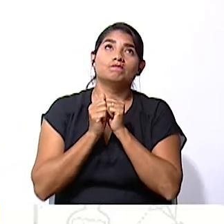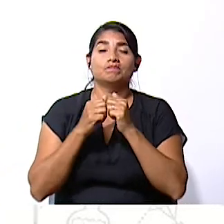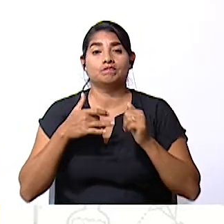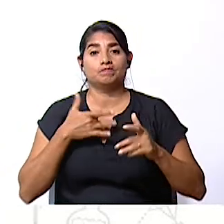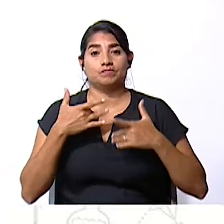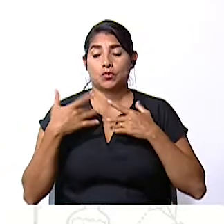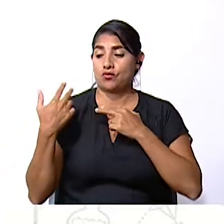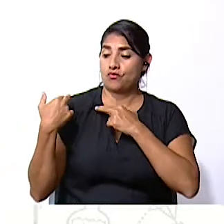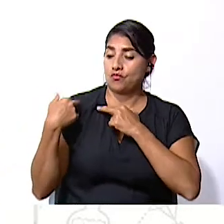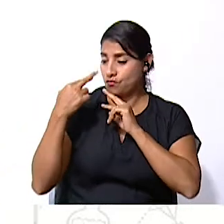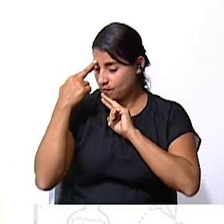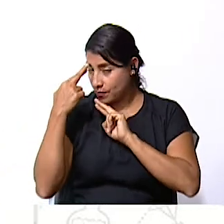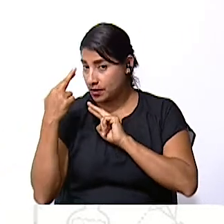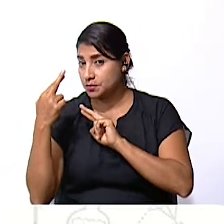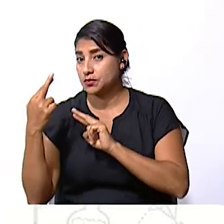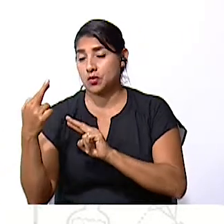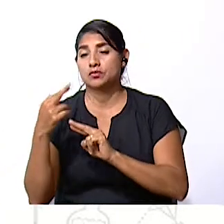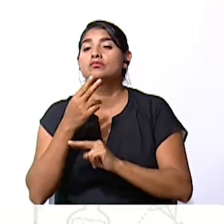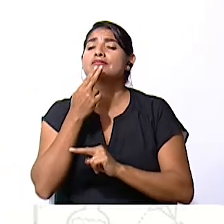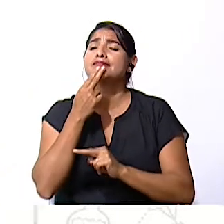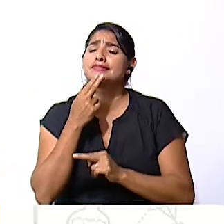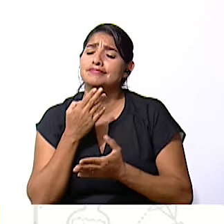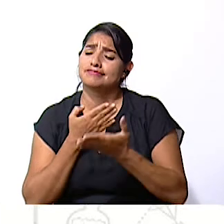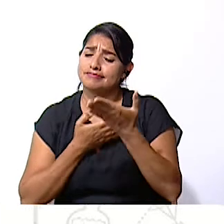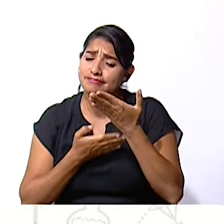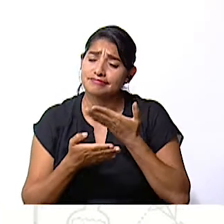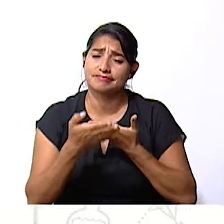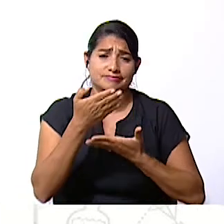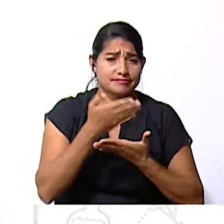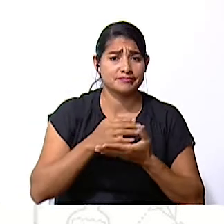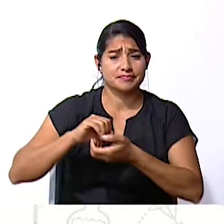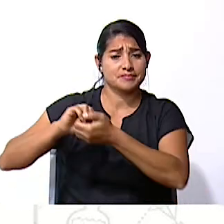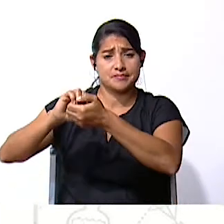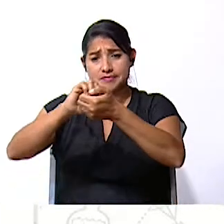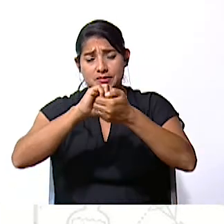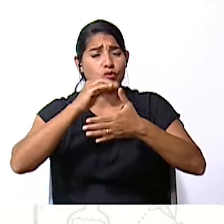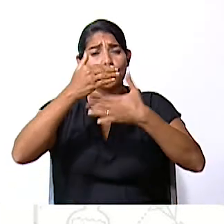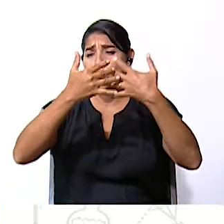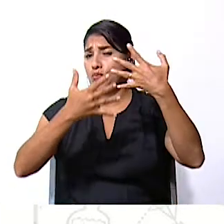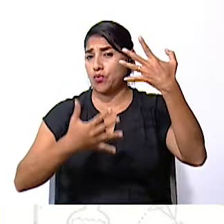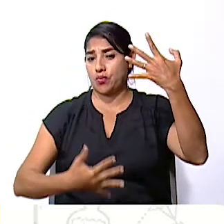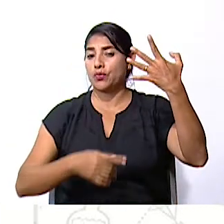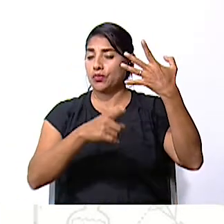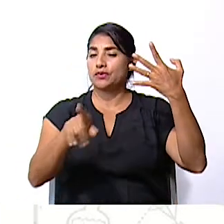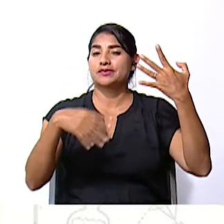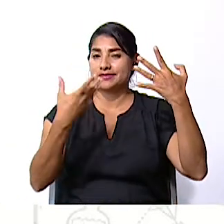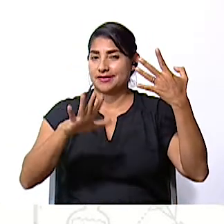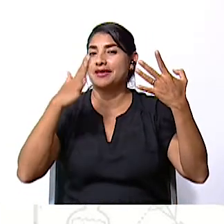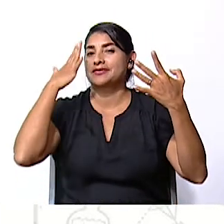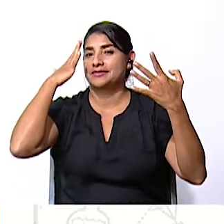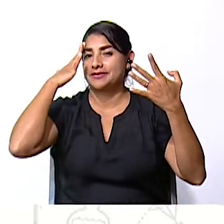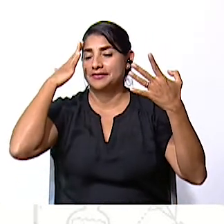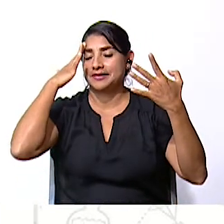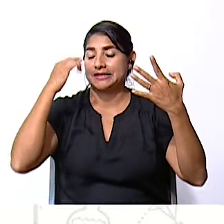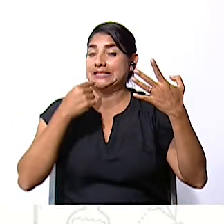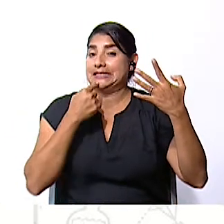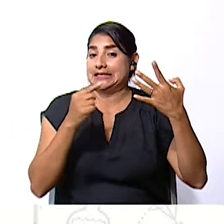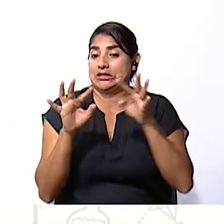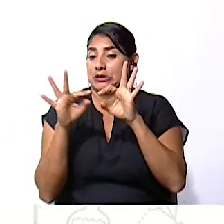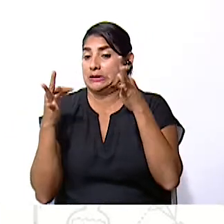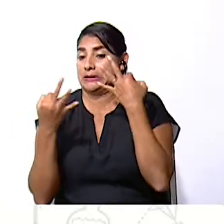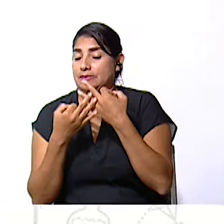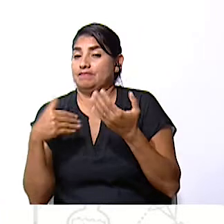ser respetuoso, cariñoso, amable, solidario y todas esas que a ustedes les deben de